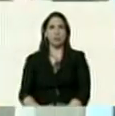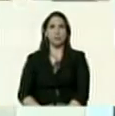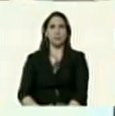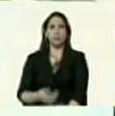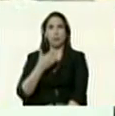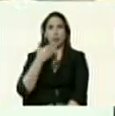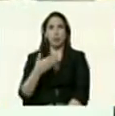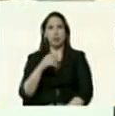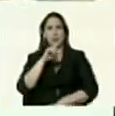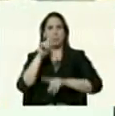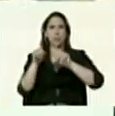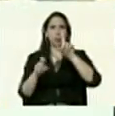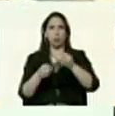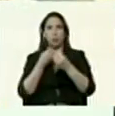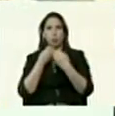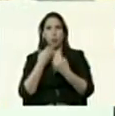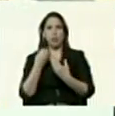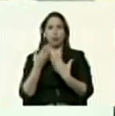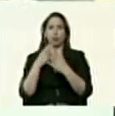Muy buenas preguntas todas.